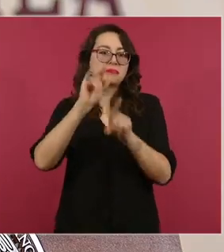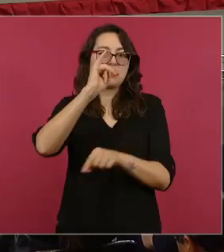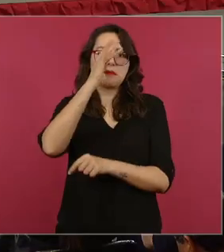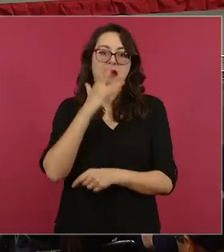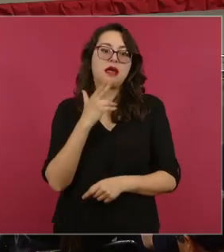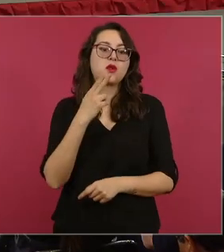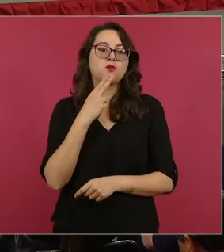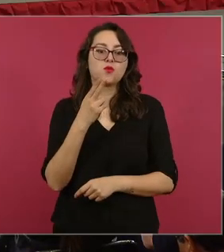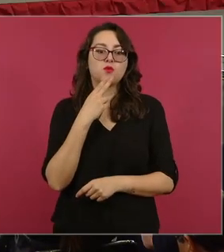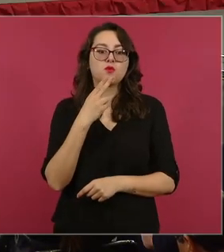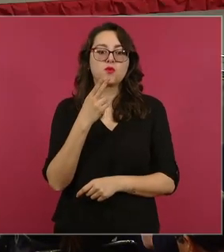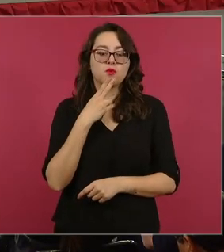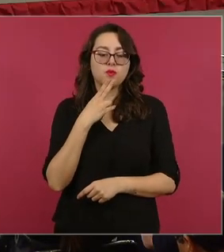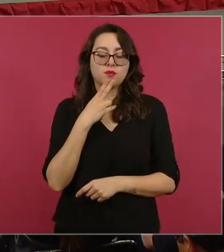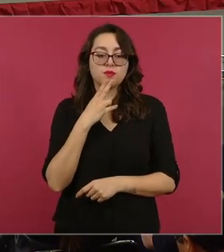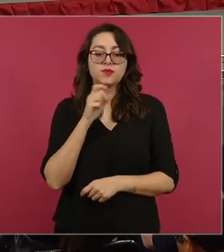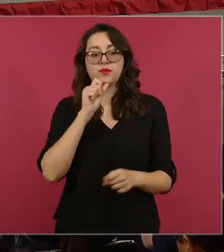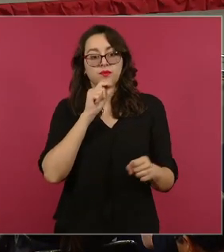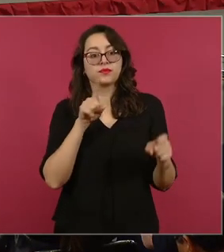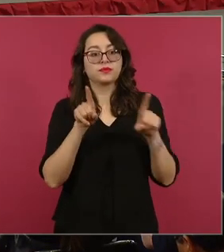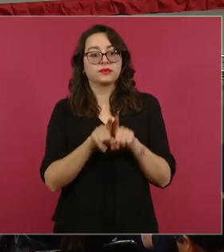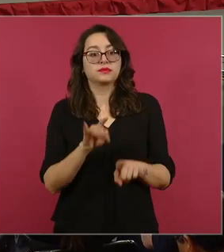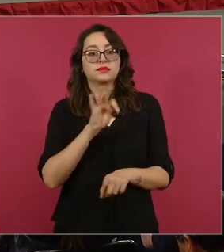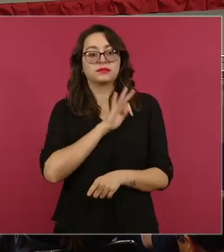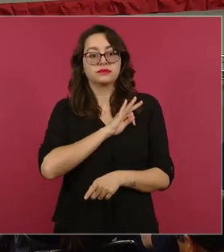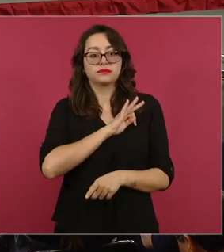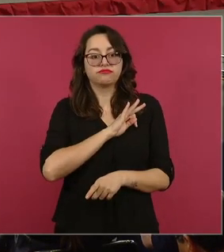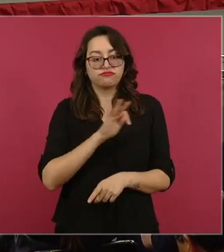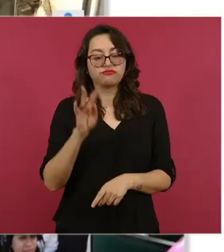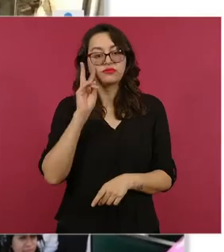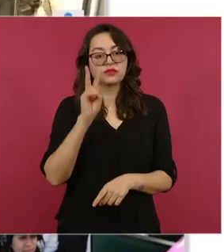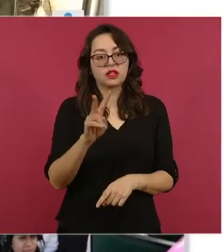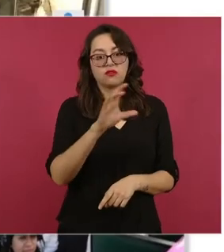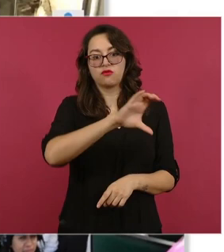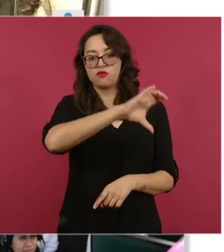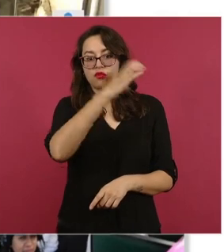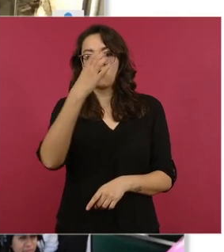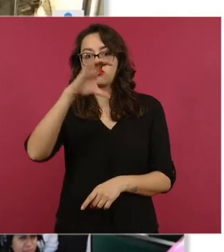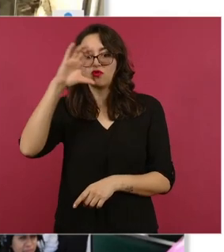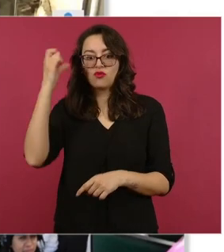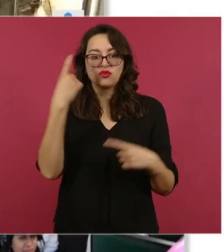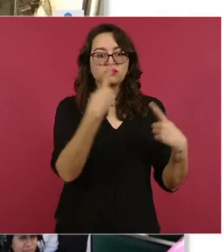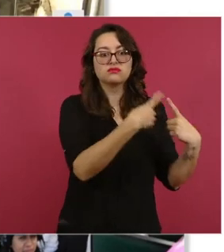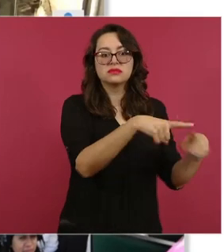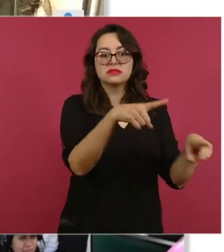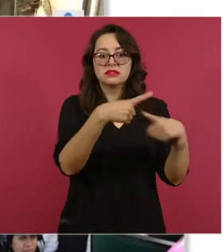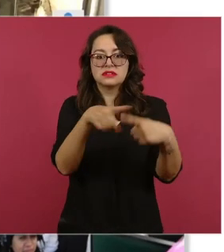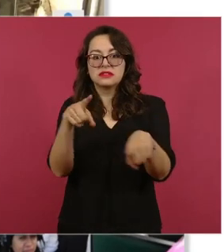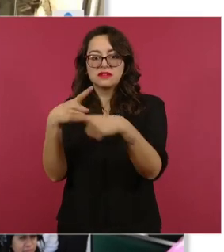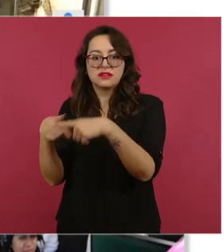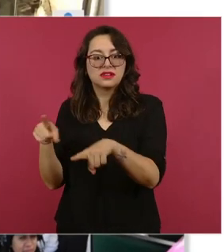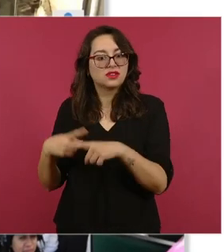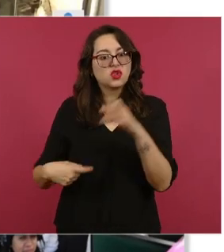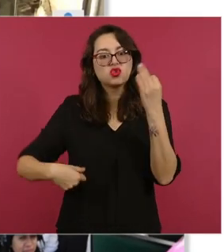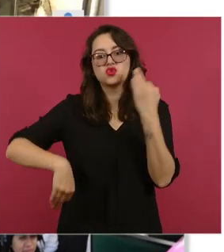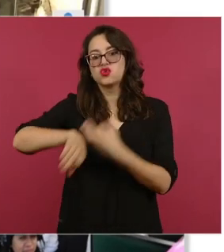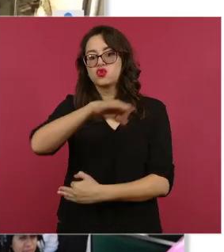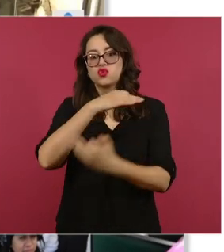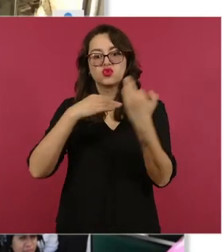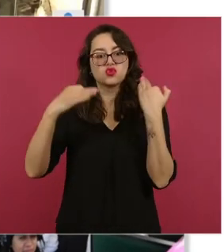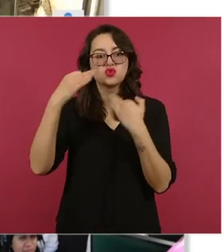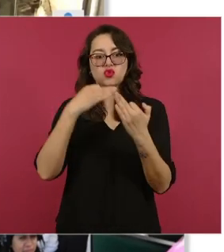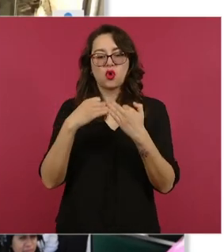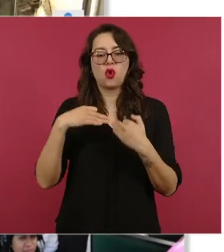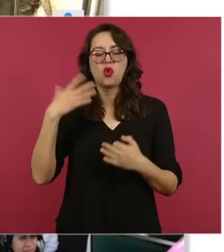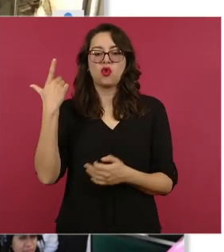redes sociales, se muestran fotos editadas que muestran a personas en ordenadores y en las paredes